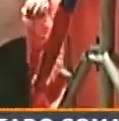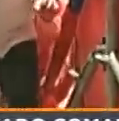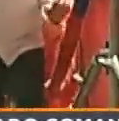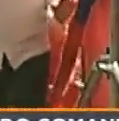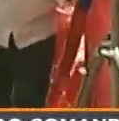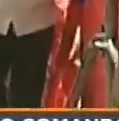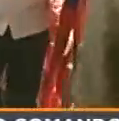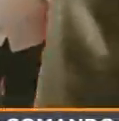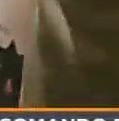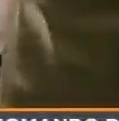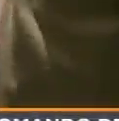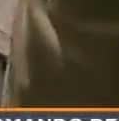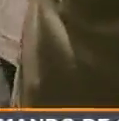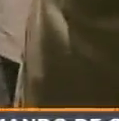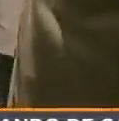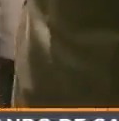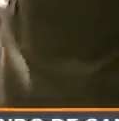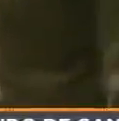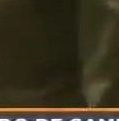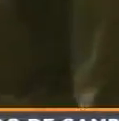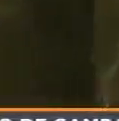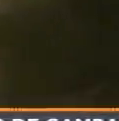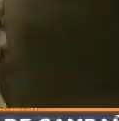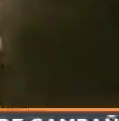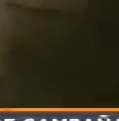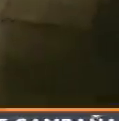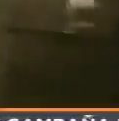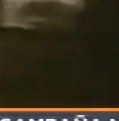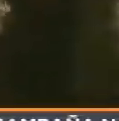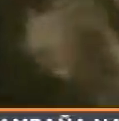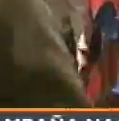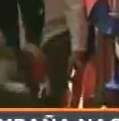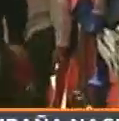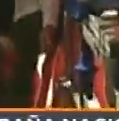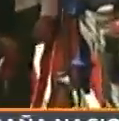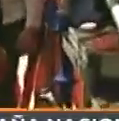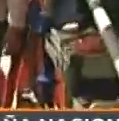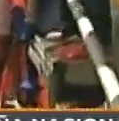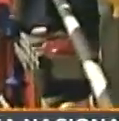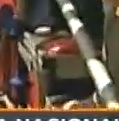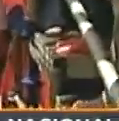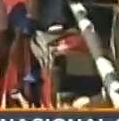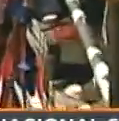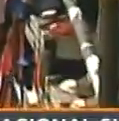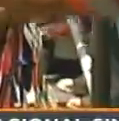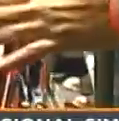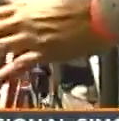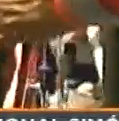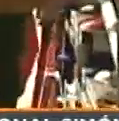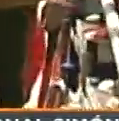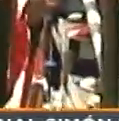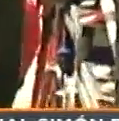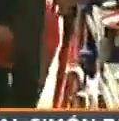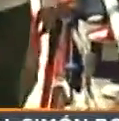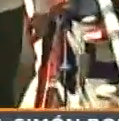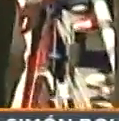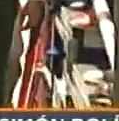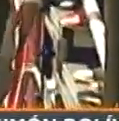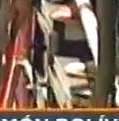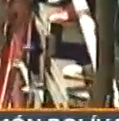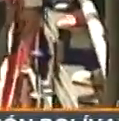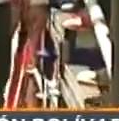recibir. Viniendo a este lugar para participar en el acto de campaña que se realiza en esta